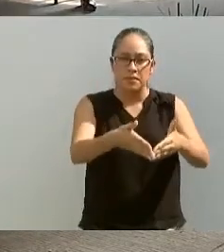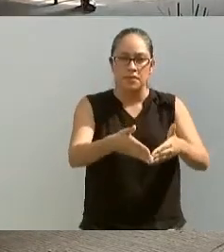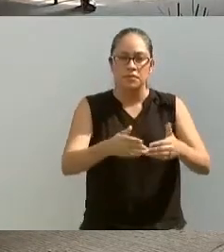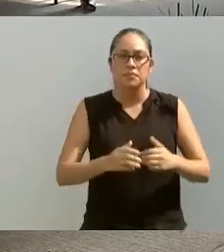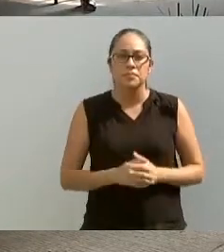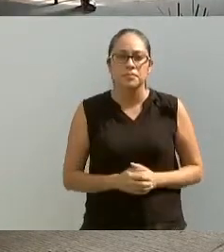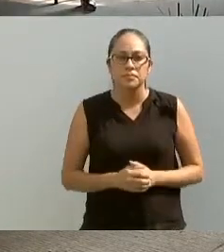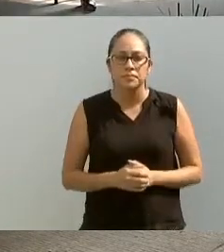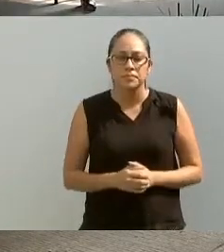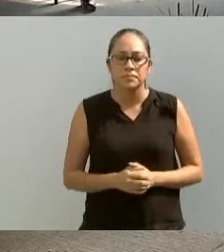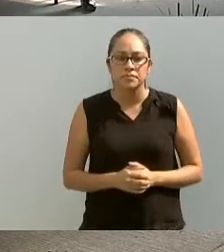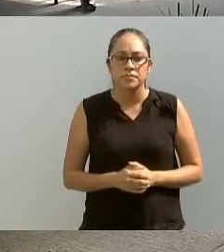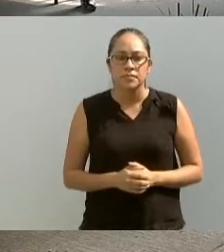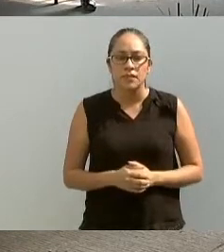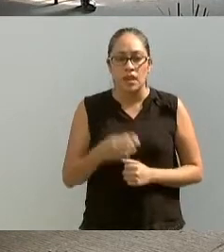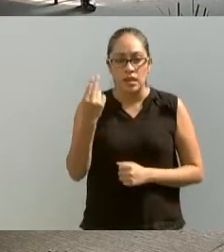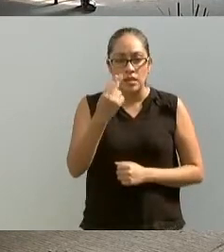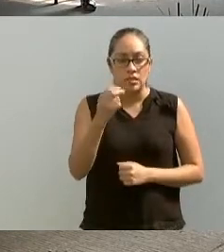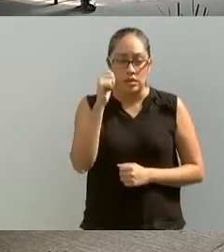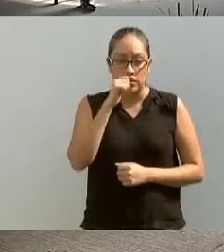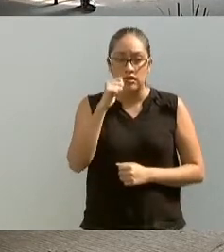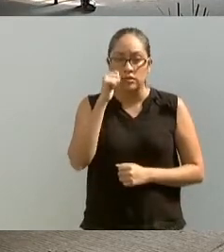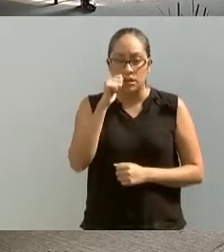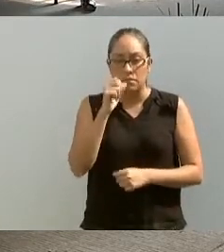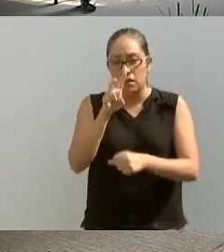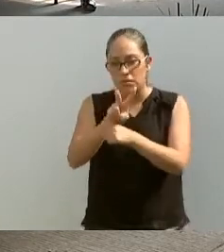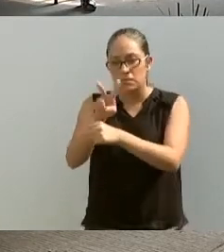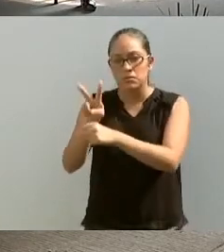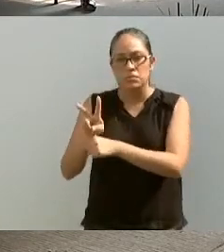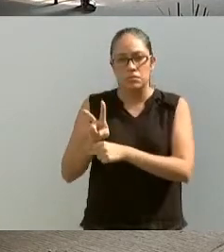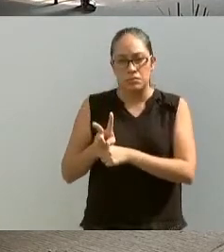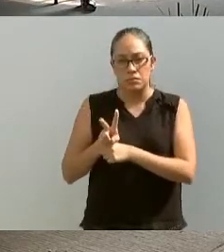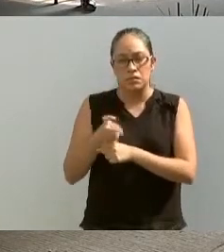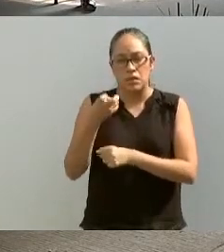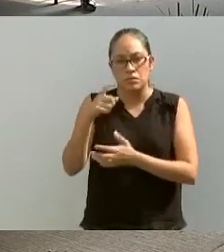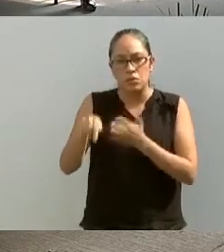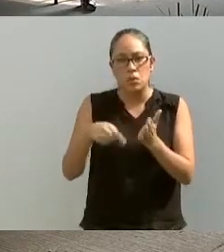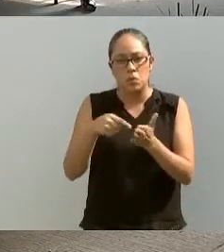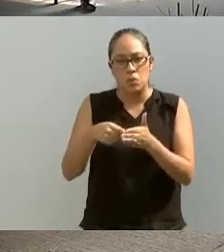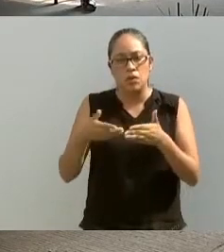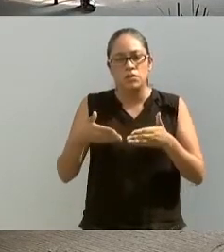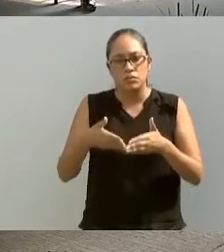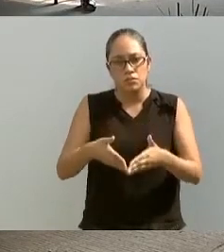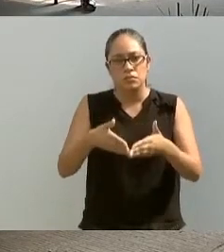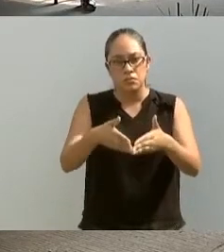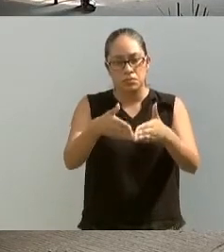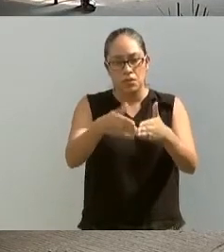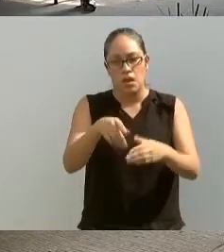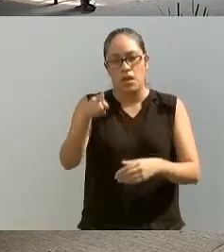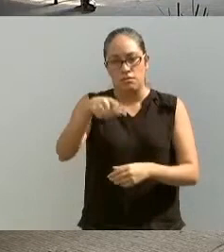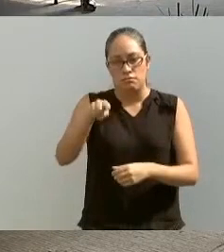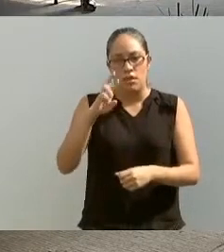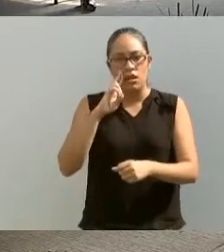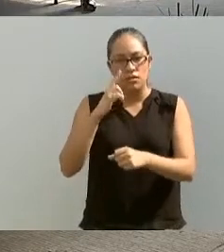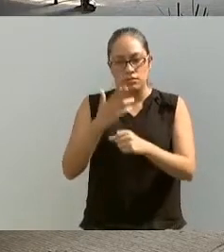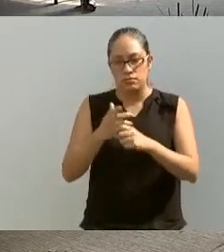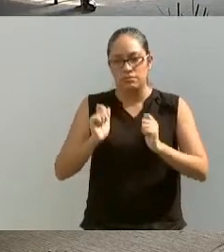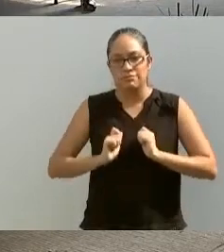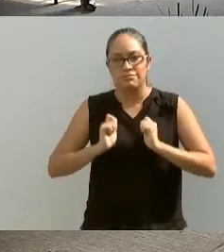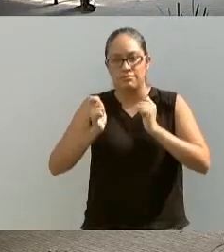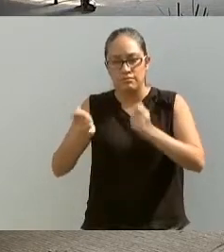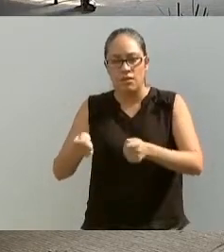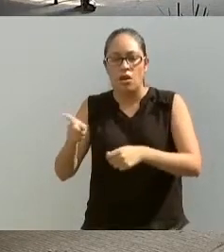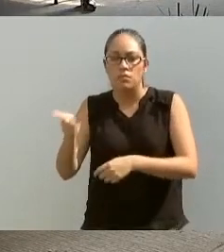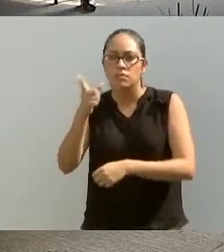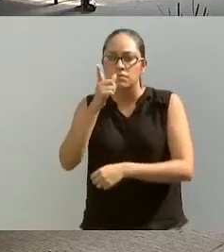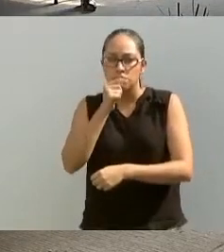y tenemos que cuidar los puertos. Y qué mejor que la Marina, qué mejor que